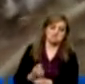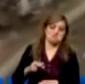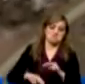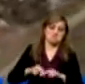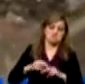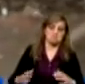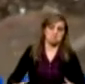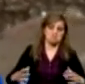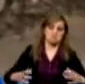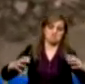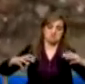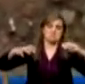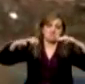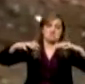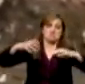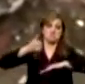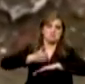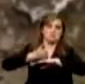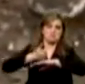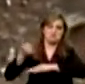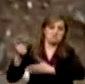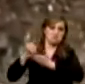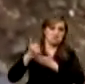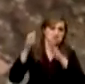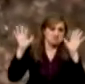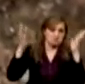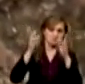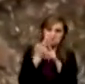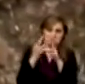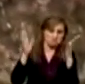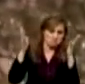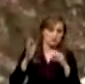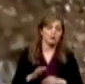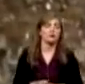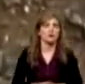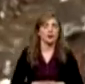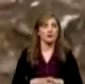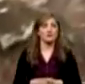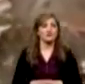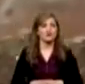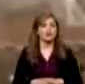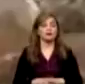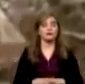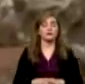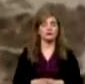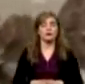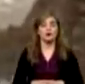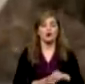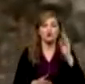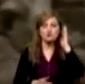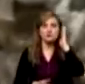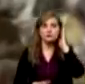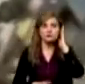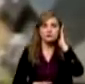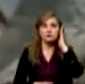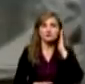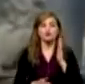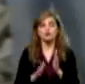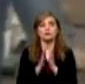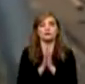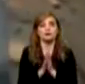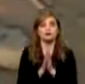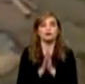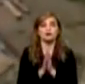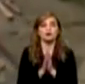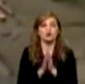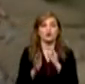embargo, hasta hoy no tienen una respuesta de las autoridades. Nosotros hacemos un llamado a la ciudadanía para que también